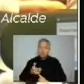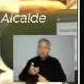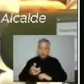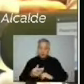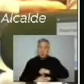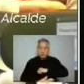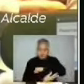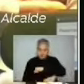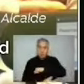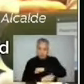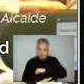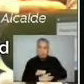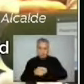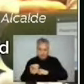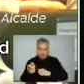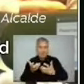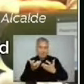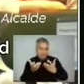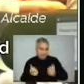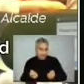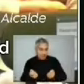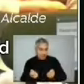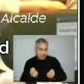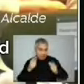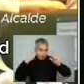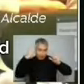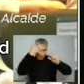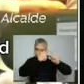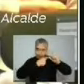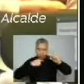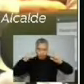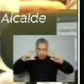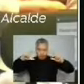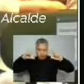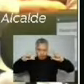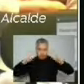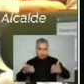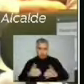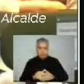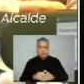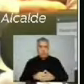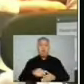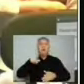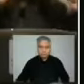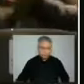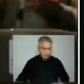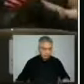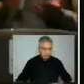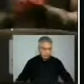gobiernos para poder llegar con acciones concretas que permitan de verdad dar una oportunidad.